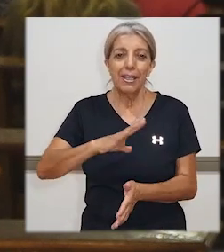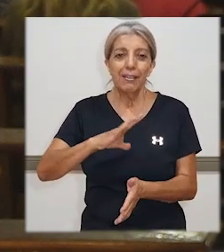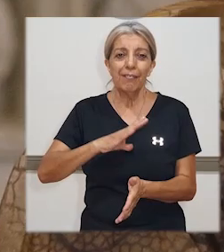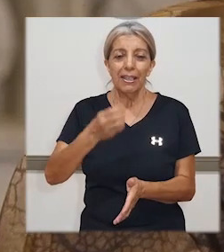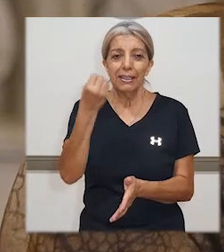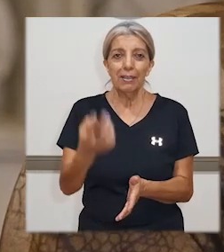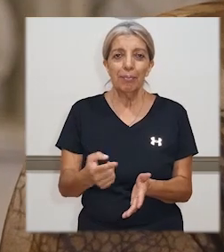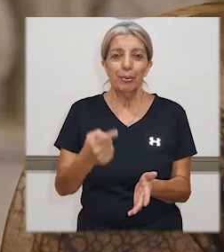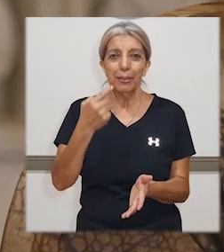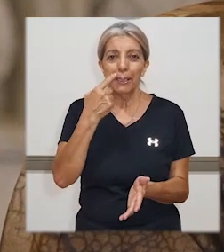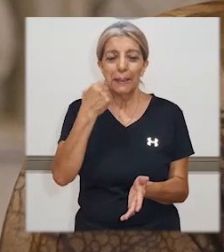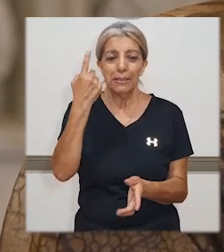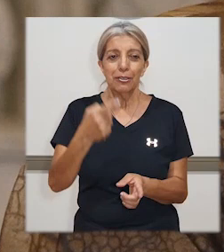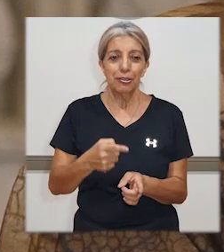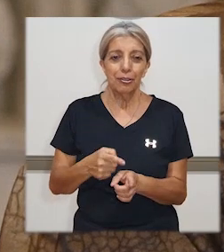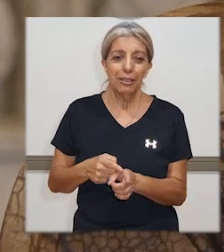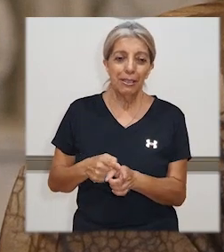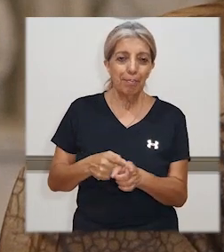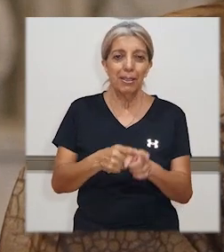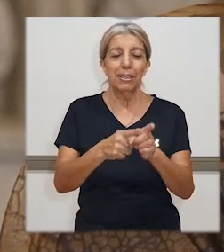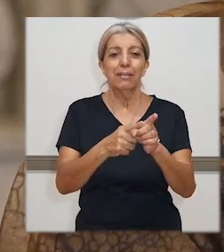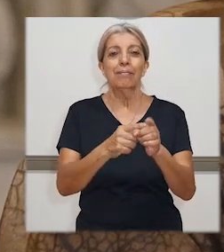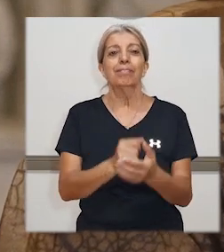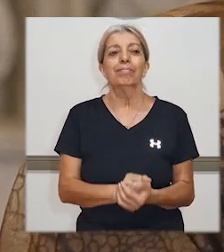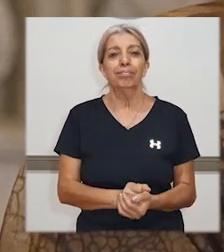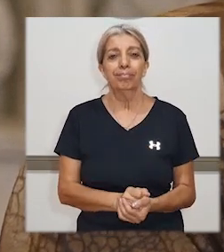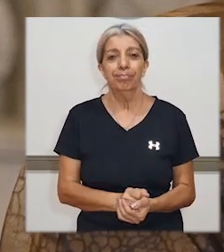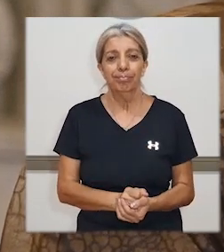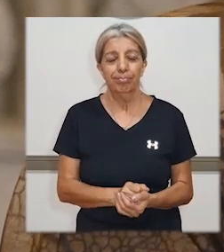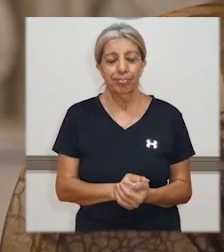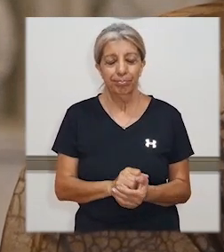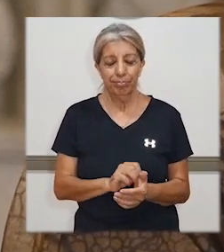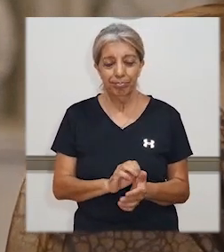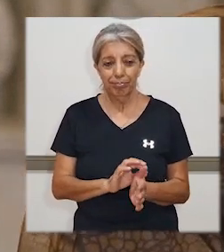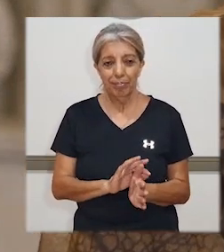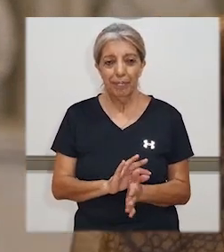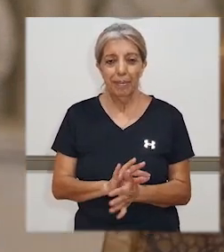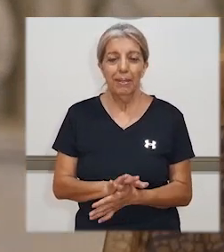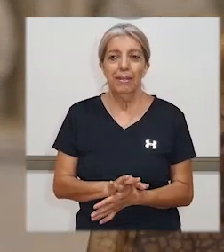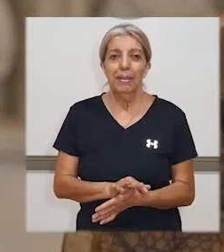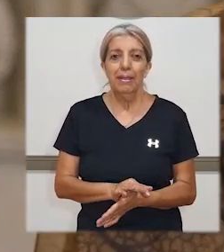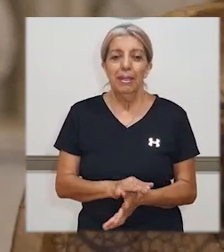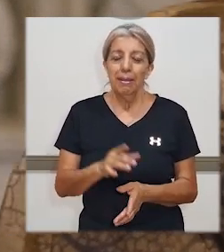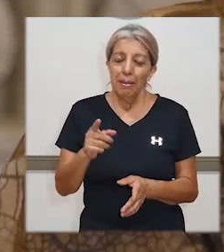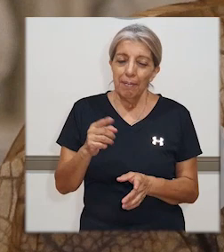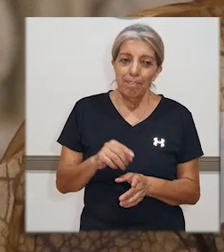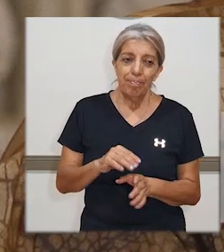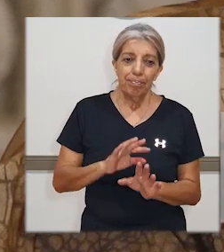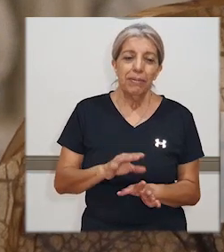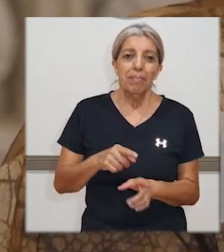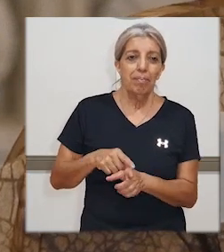faltar. Me guía por el recto sendero, por amor de su nombre, aunque cruce